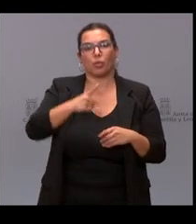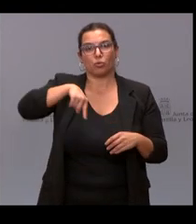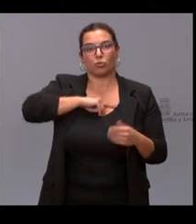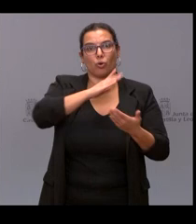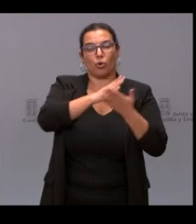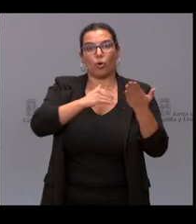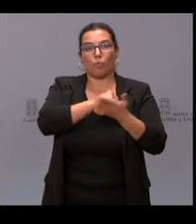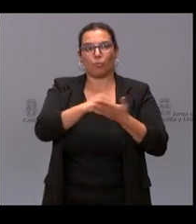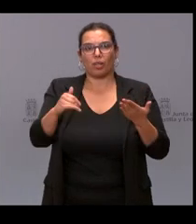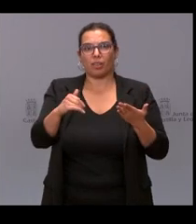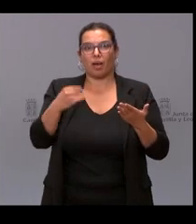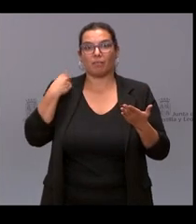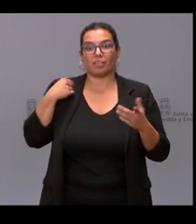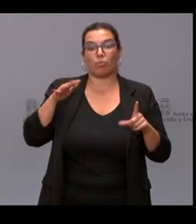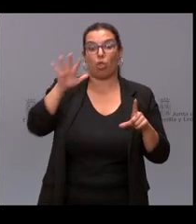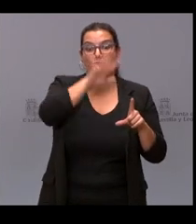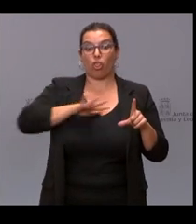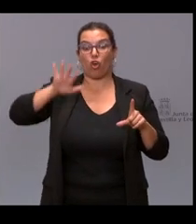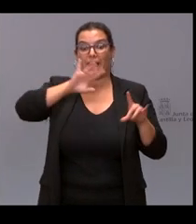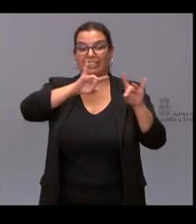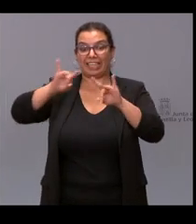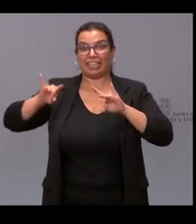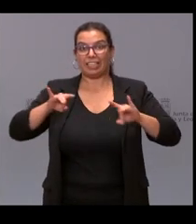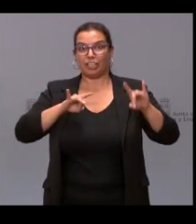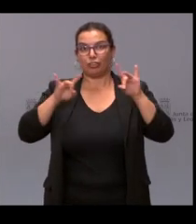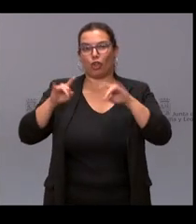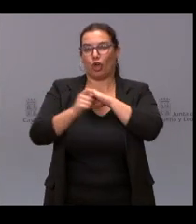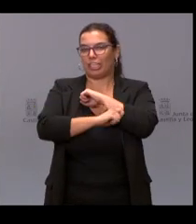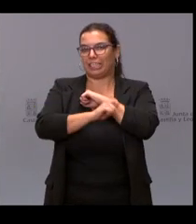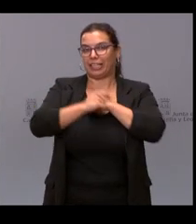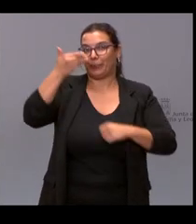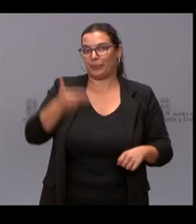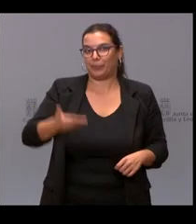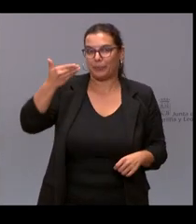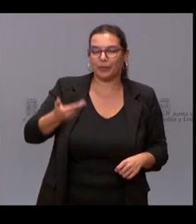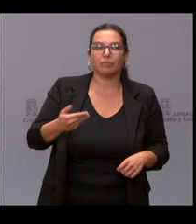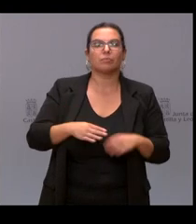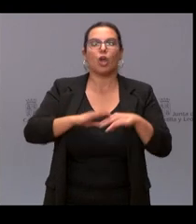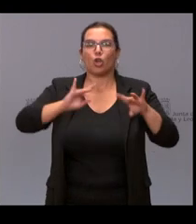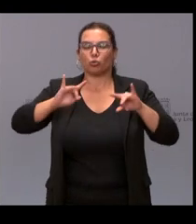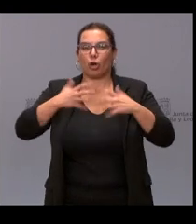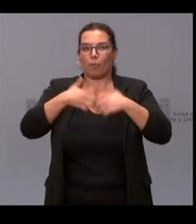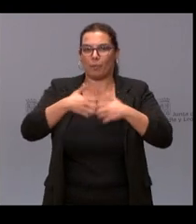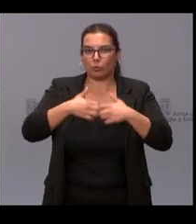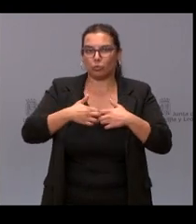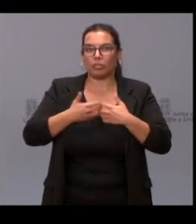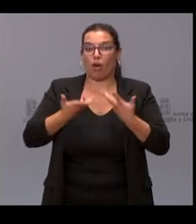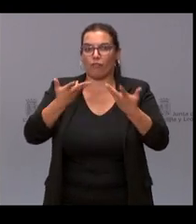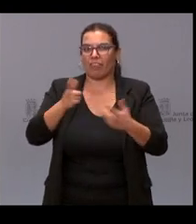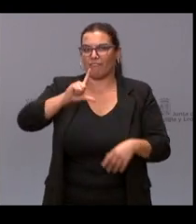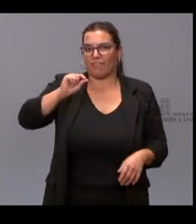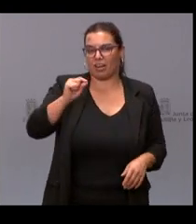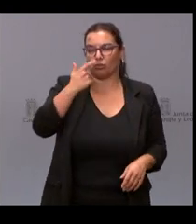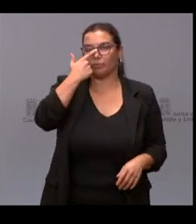una localización estratégica importante, con suelo industrial barato, somos una